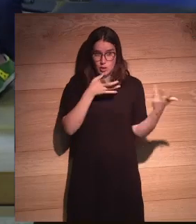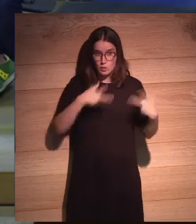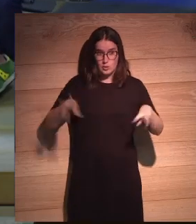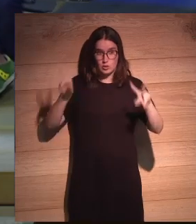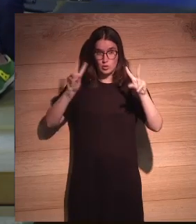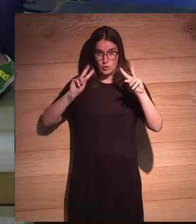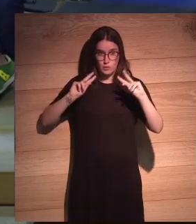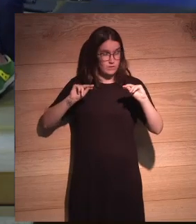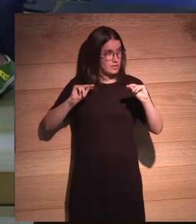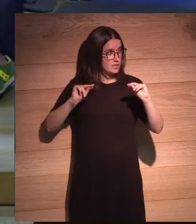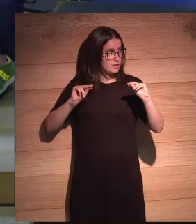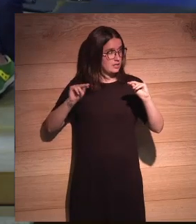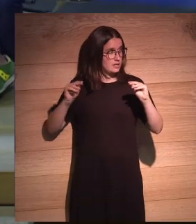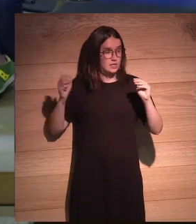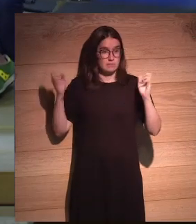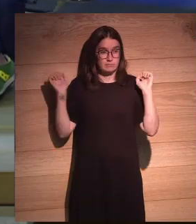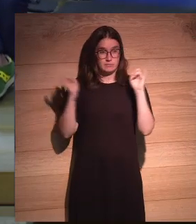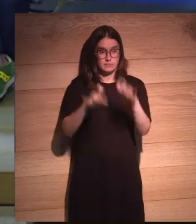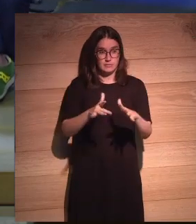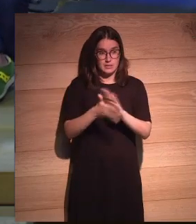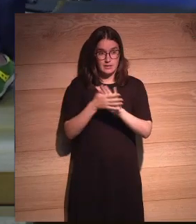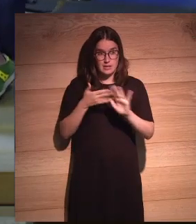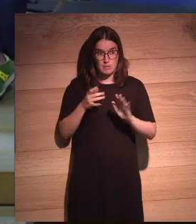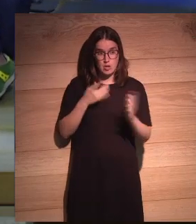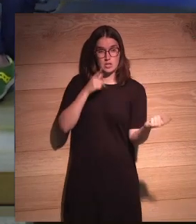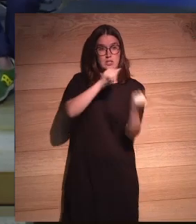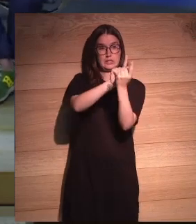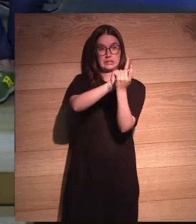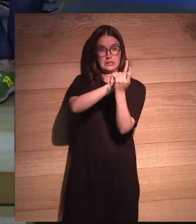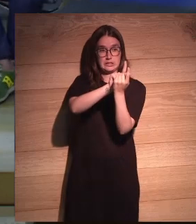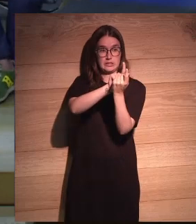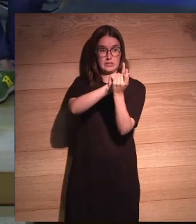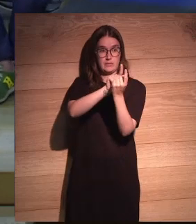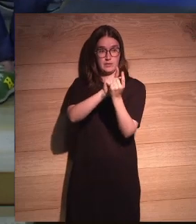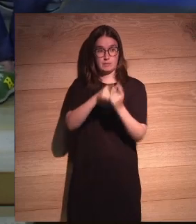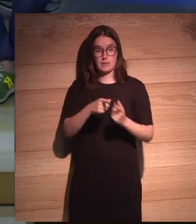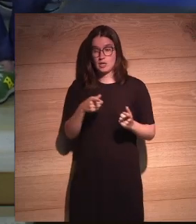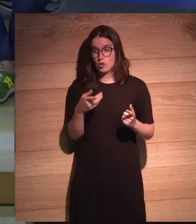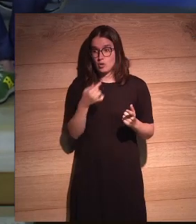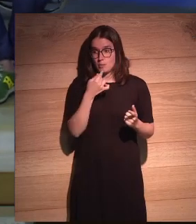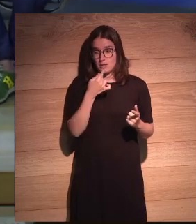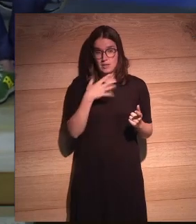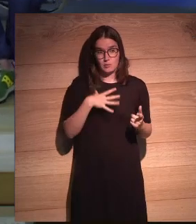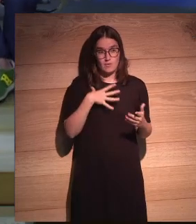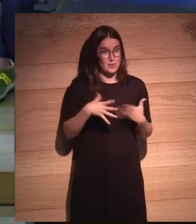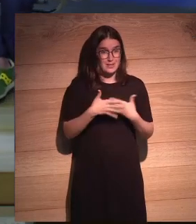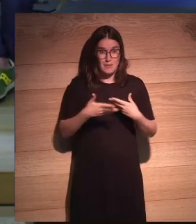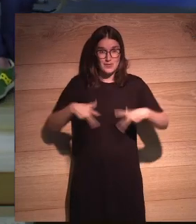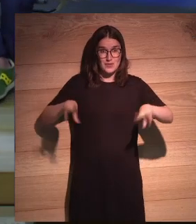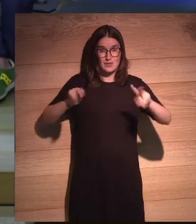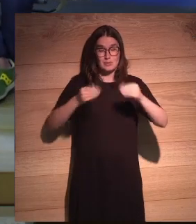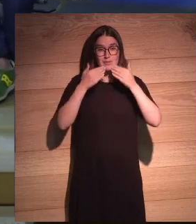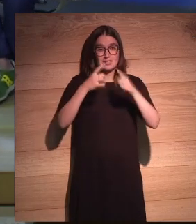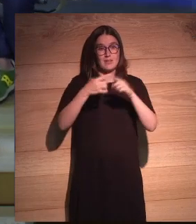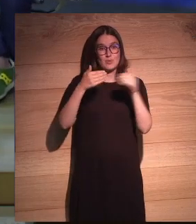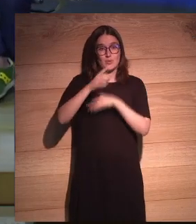cuando acabe la sesión, bajen rápidamente, asalten a los ponentes, pero por favor me ruegan que acabe. Muchísimas gracias a